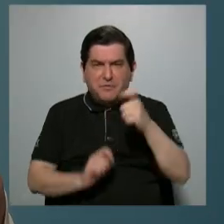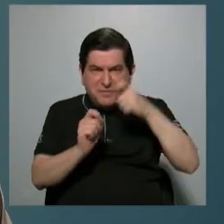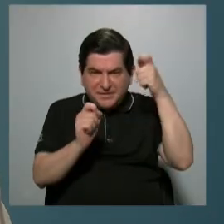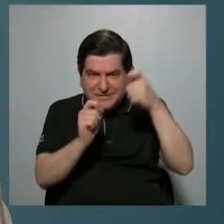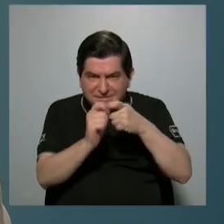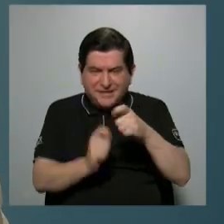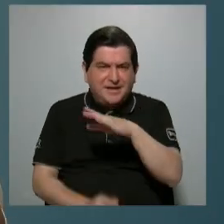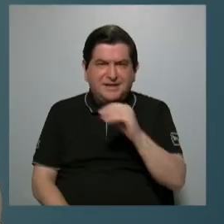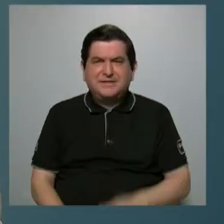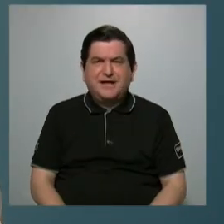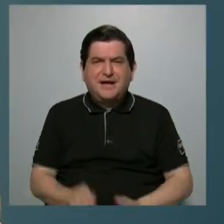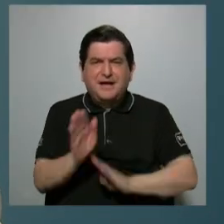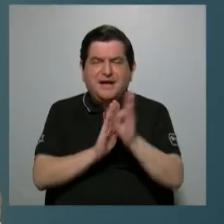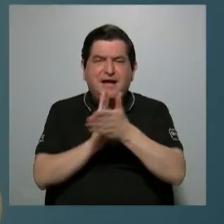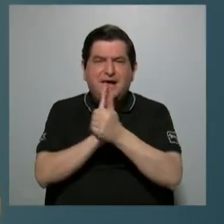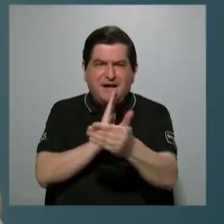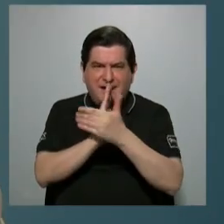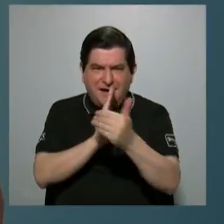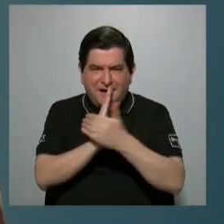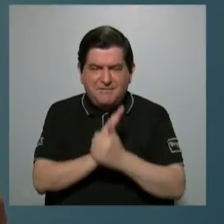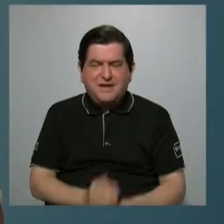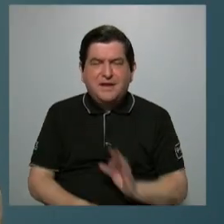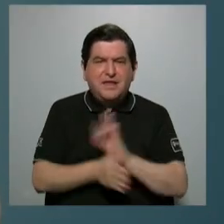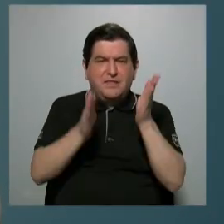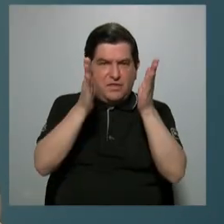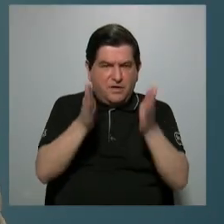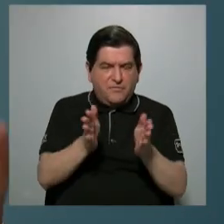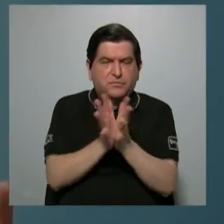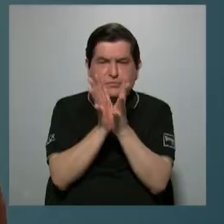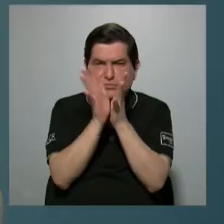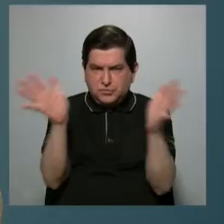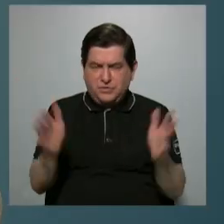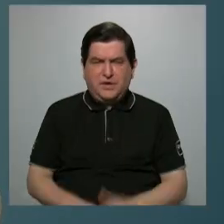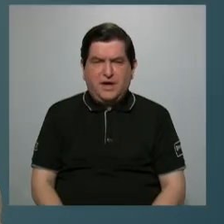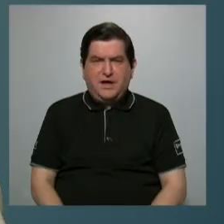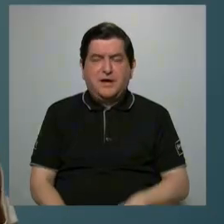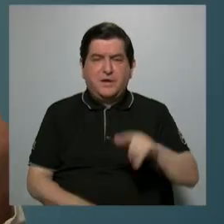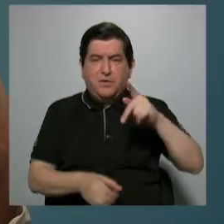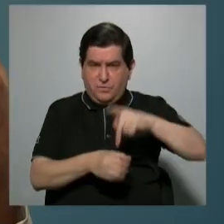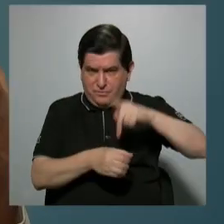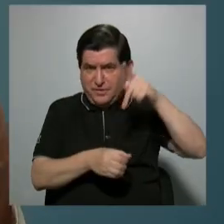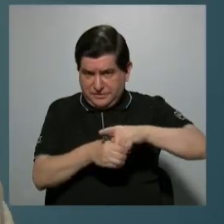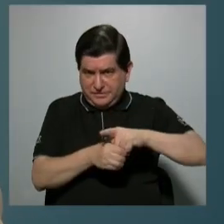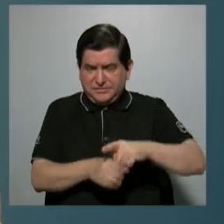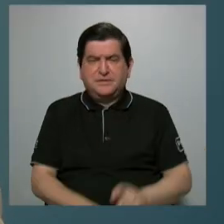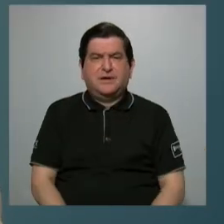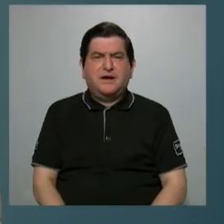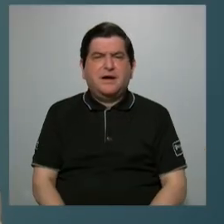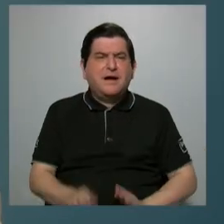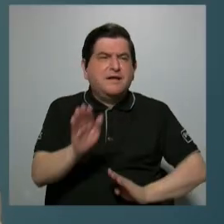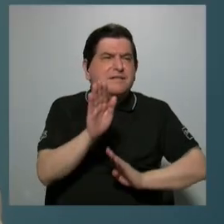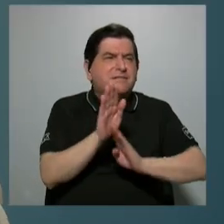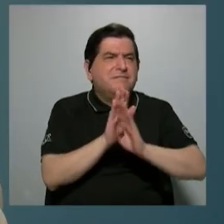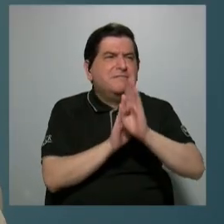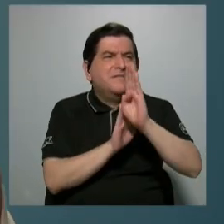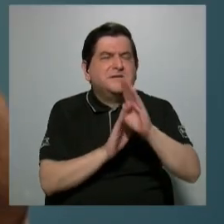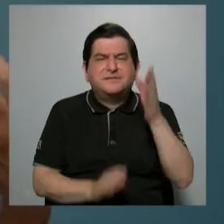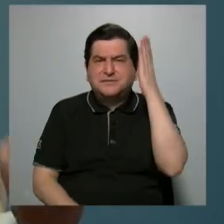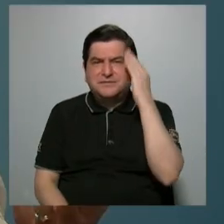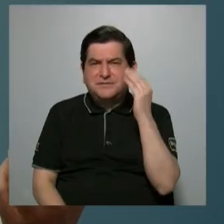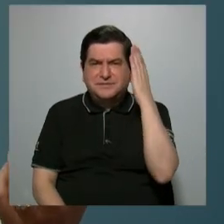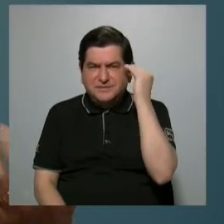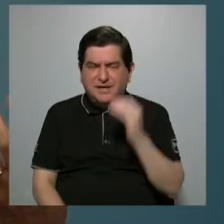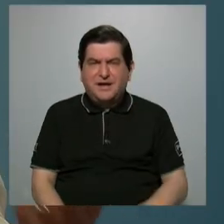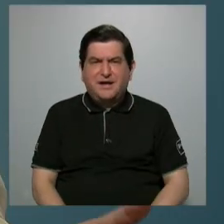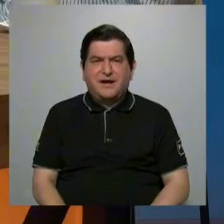las capacidades y habilidades en los funcionarios públicos que intervienen, desarrollar también experiencia desde